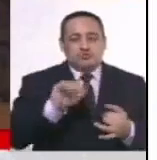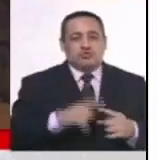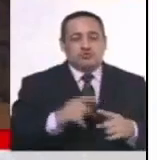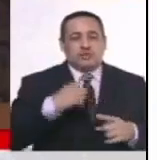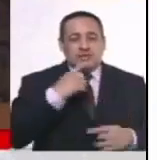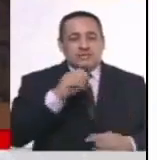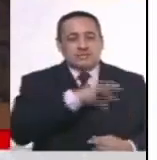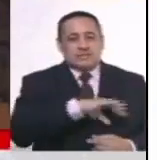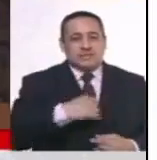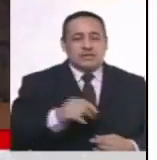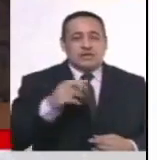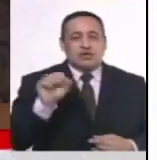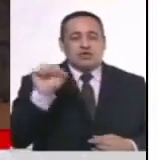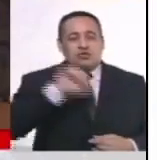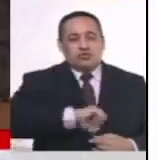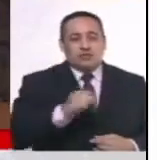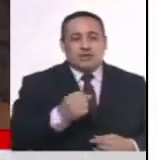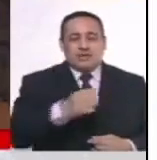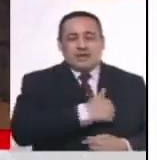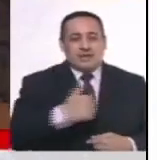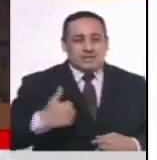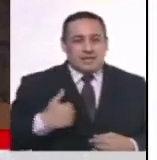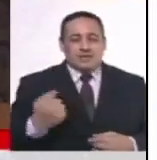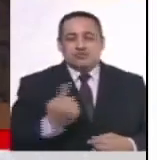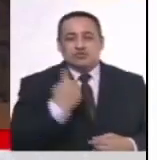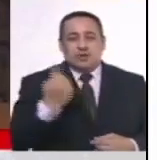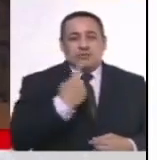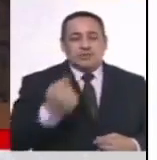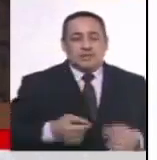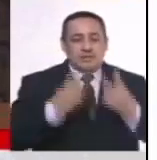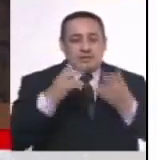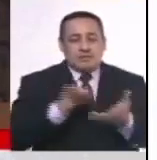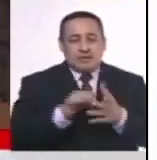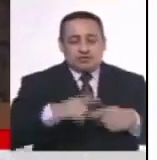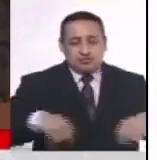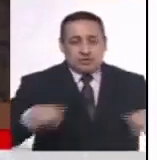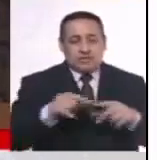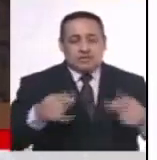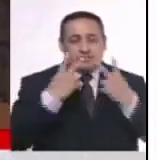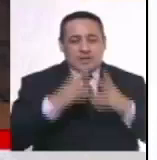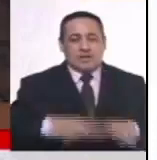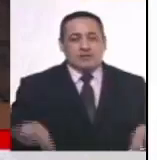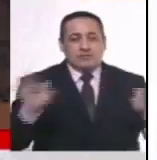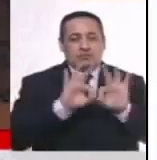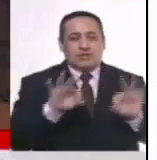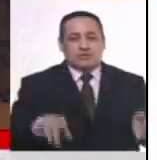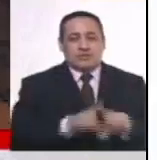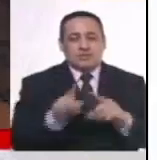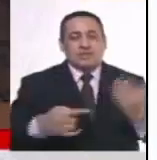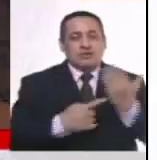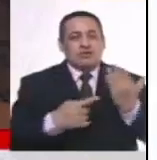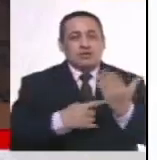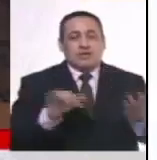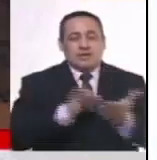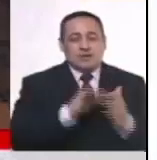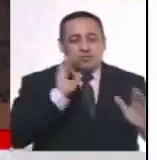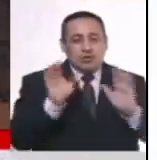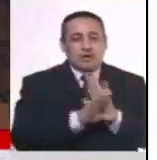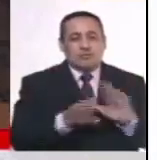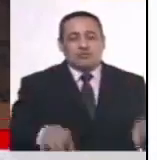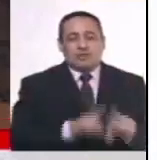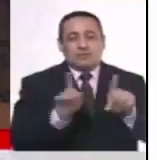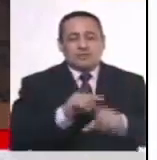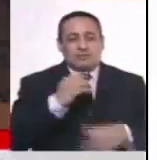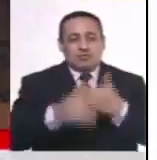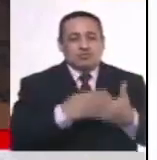Rusia, Canadá y Estados Unidos. Solamente para que ustedes vean la importancia de la tecnología, voy a hacer un ejemplo de